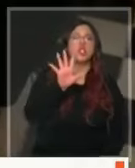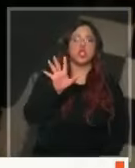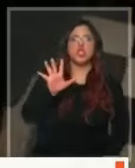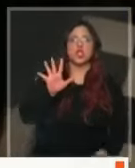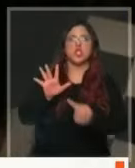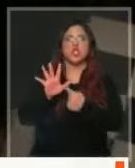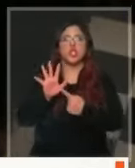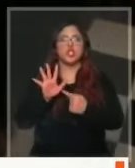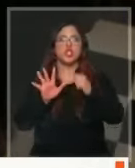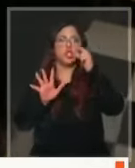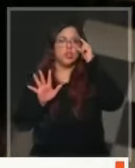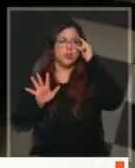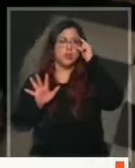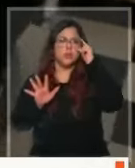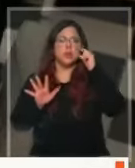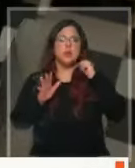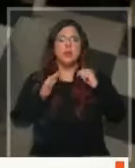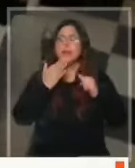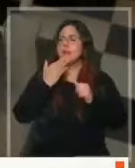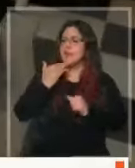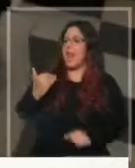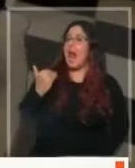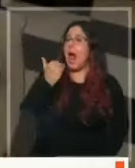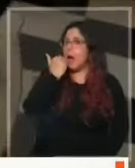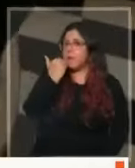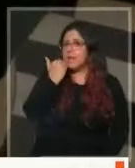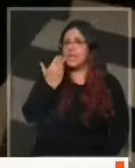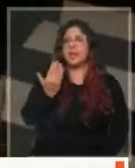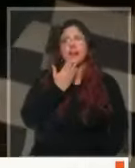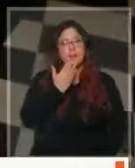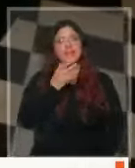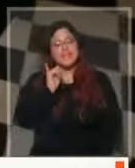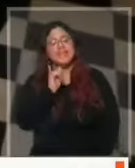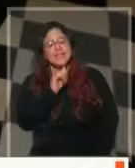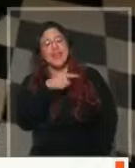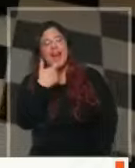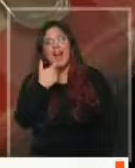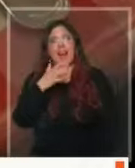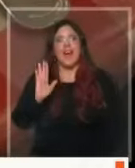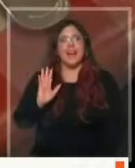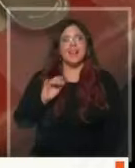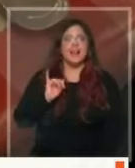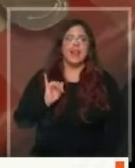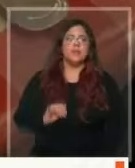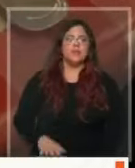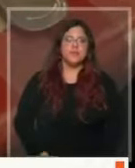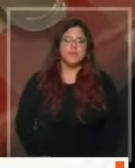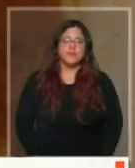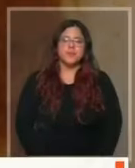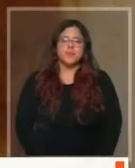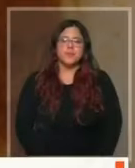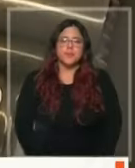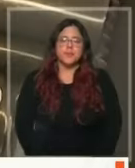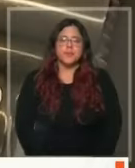cinco. Dos, cuatro, cinco. Más la pizza. Más la pizza ya, igual cuenta. Sí.